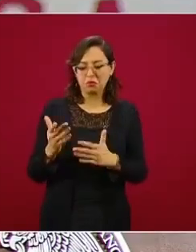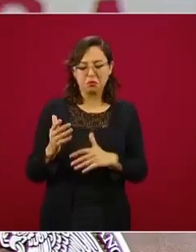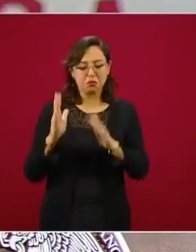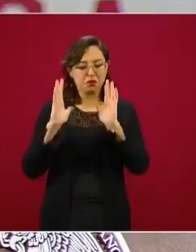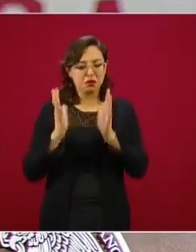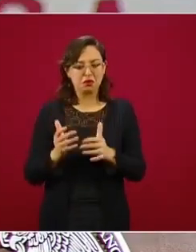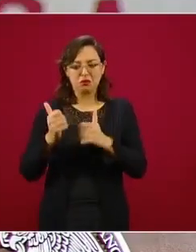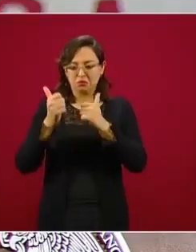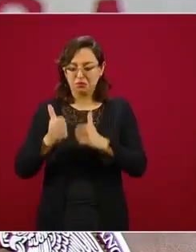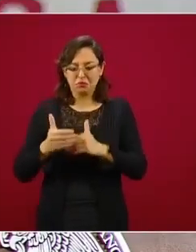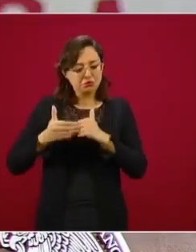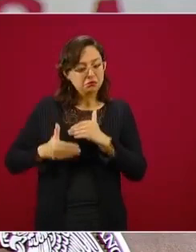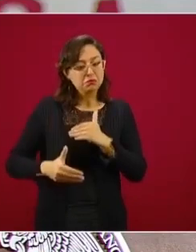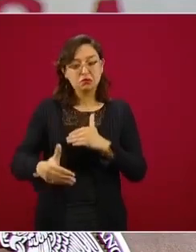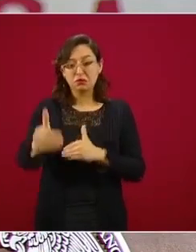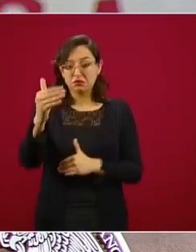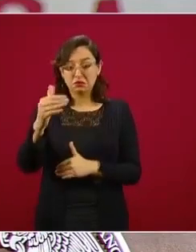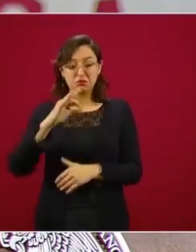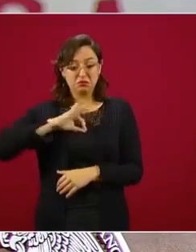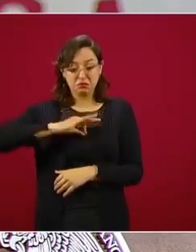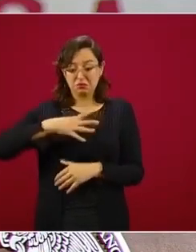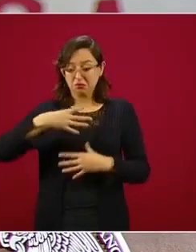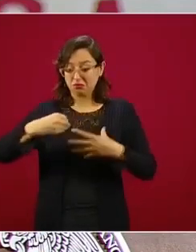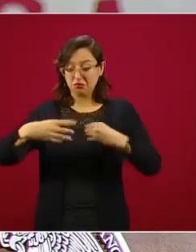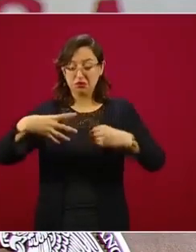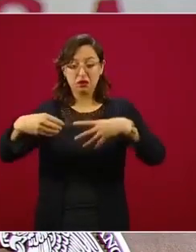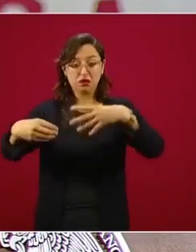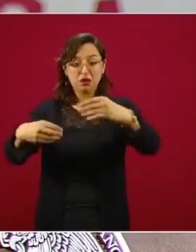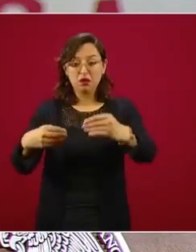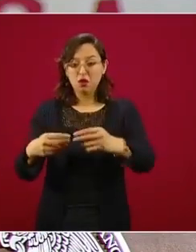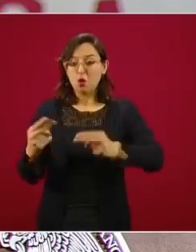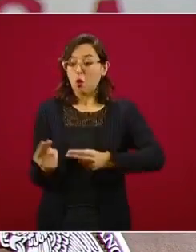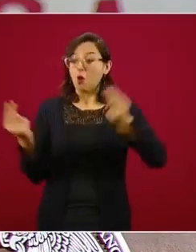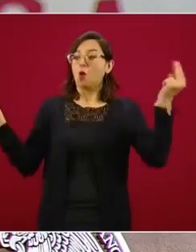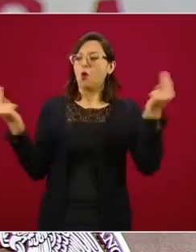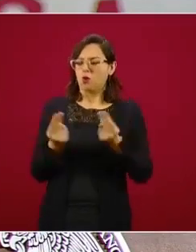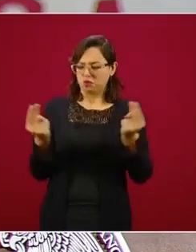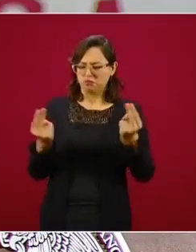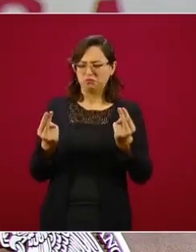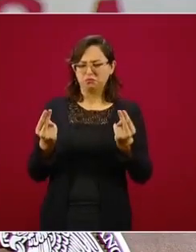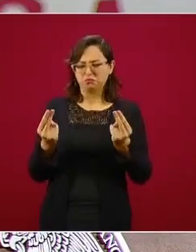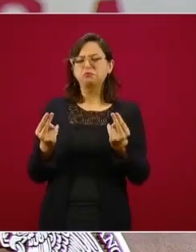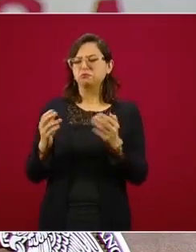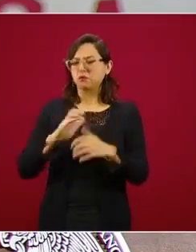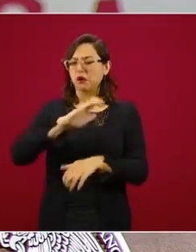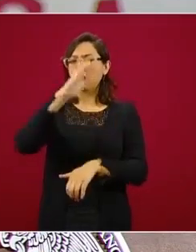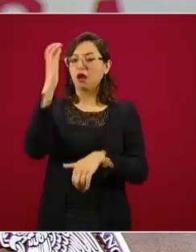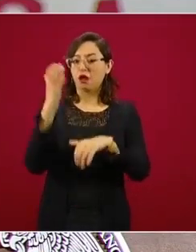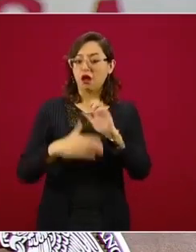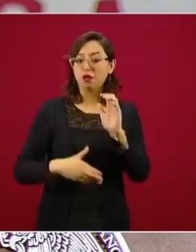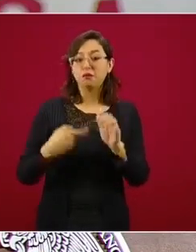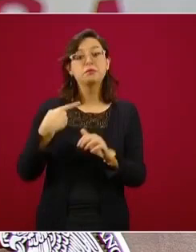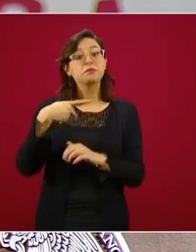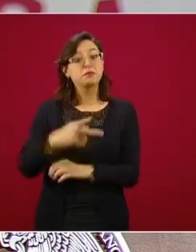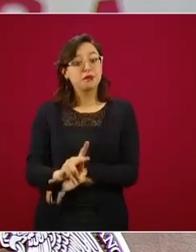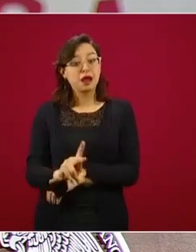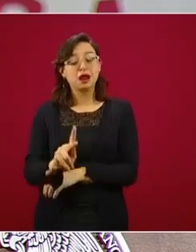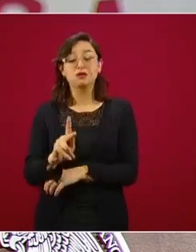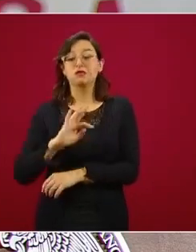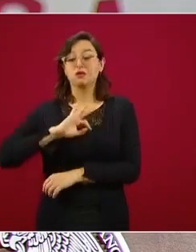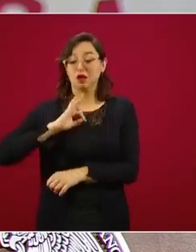dejar rápidamente, nos va a dejar en lo urgente, pero vamos a tener que regresar a algunas acciones,